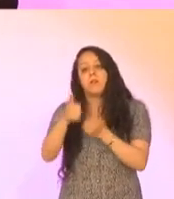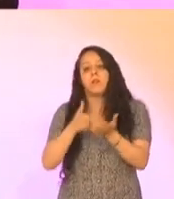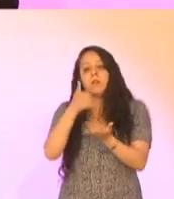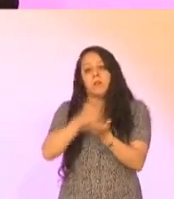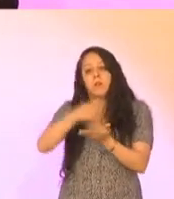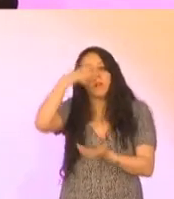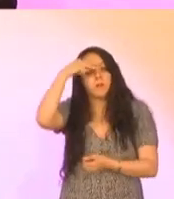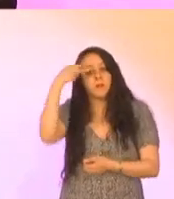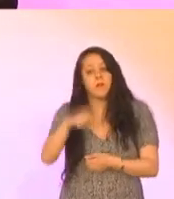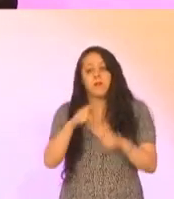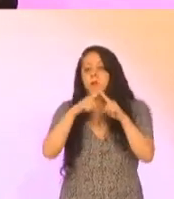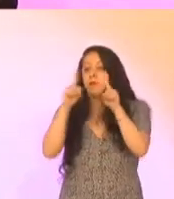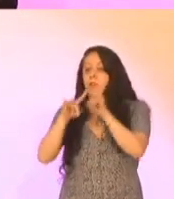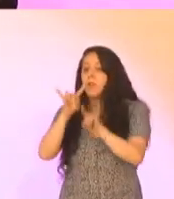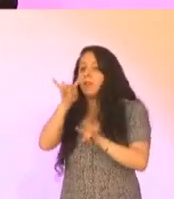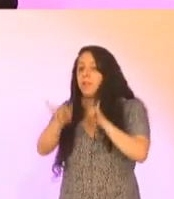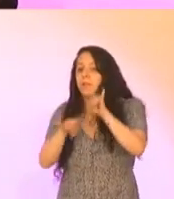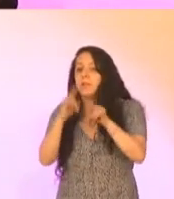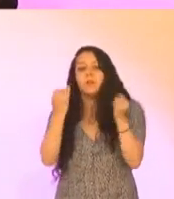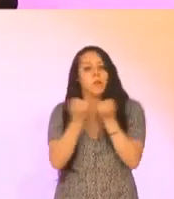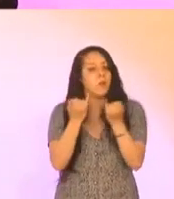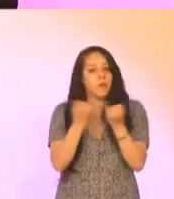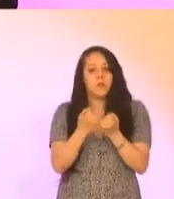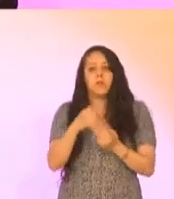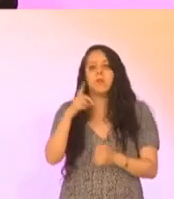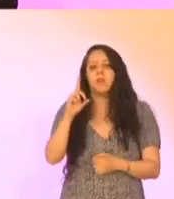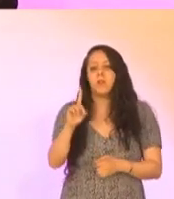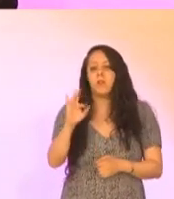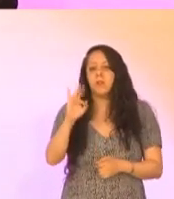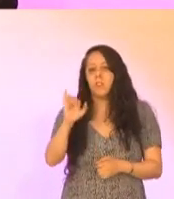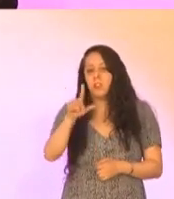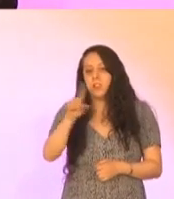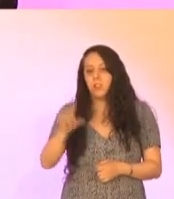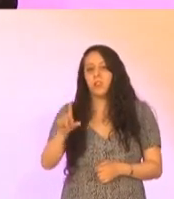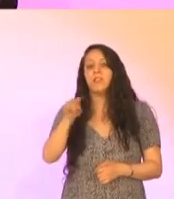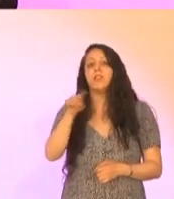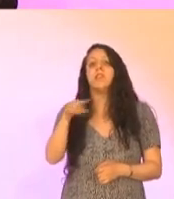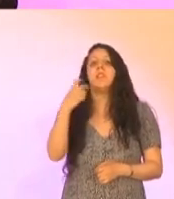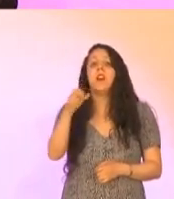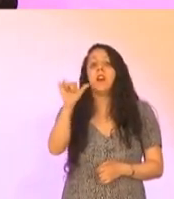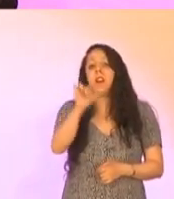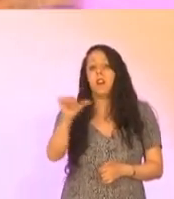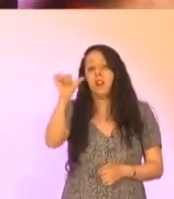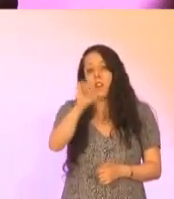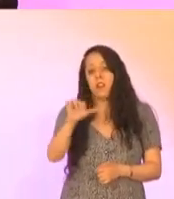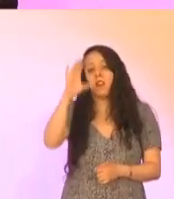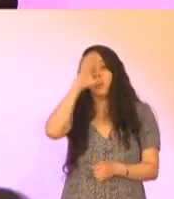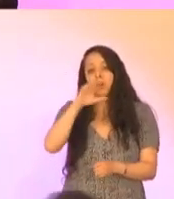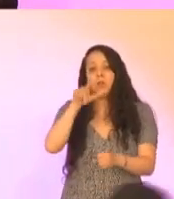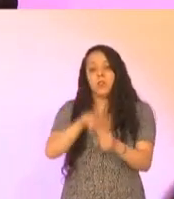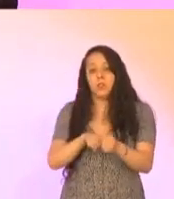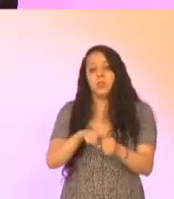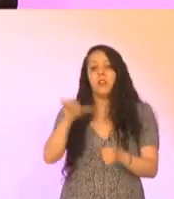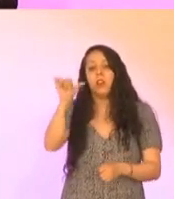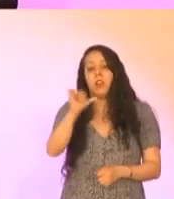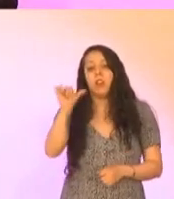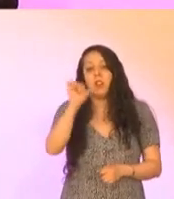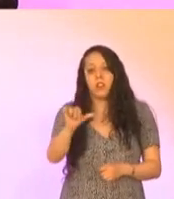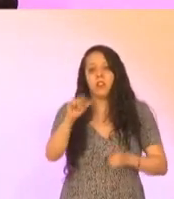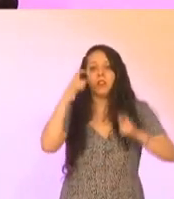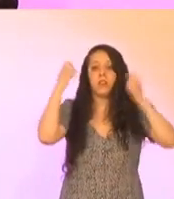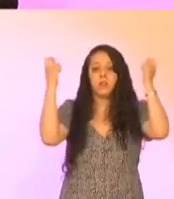la fil zócalo y cultura ciudad de mx a rodaje festivales cdm x